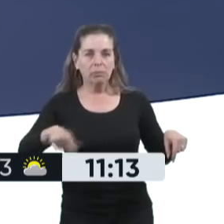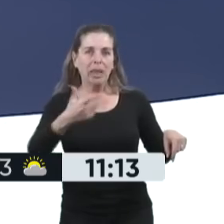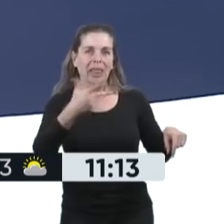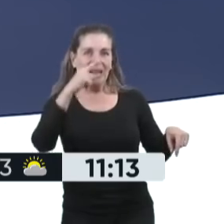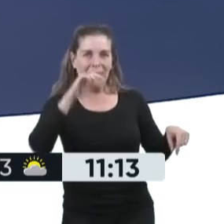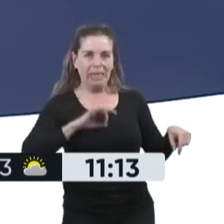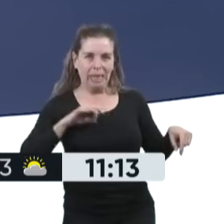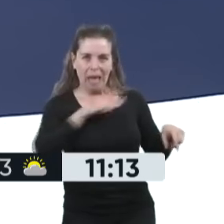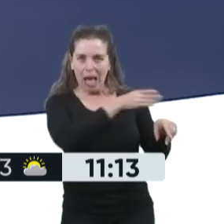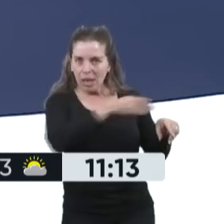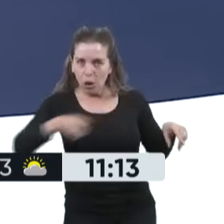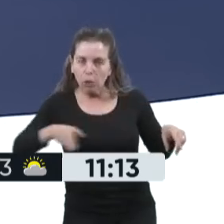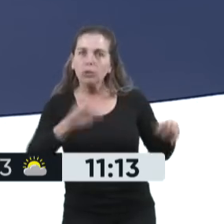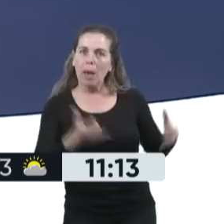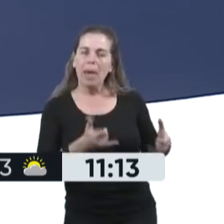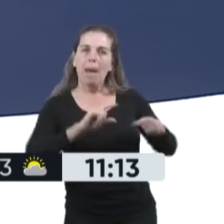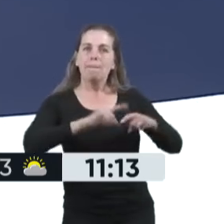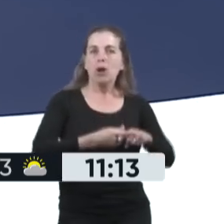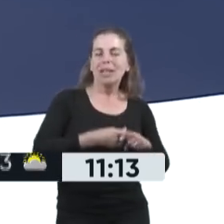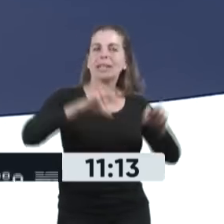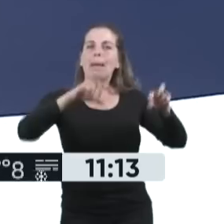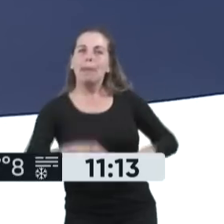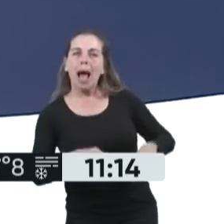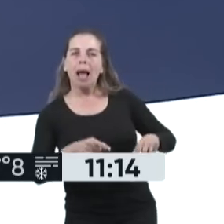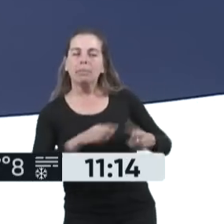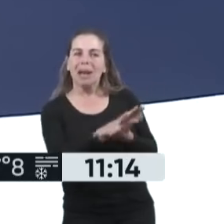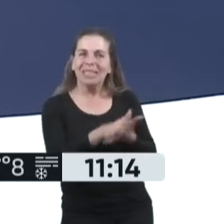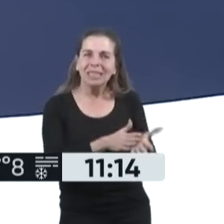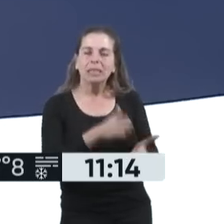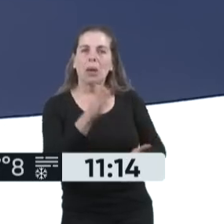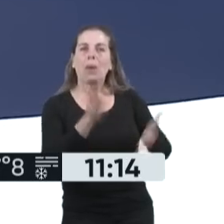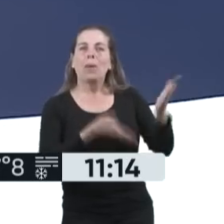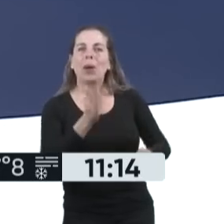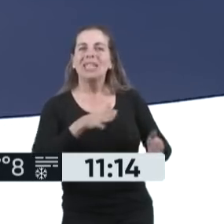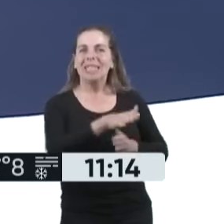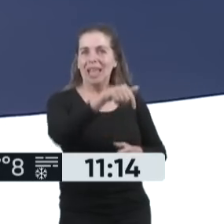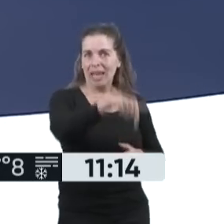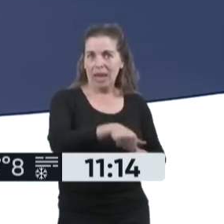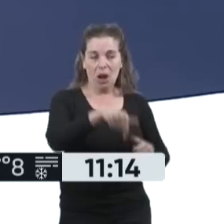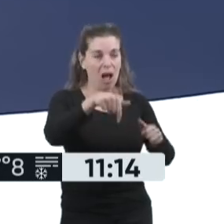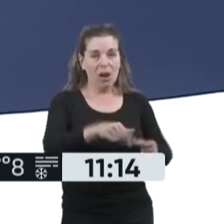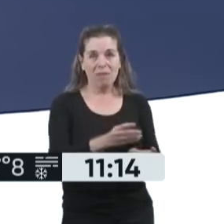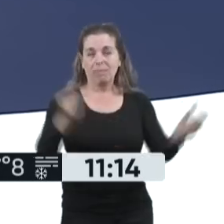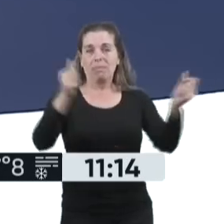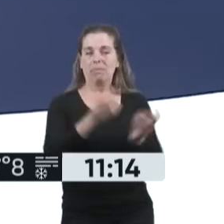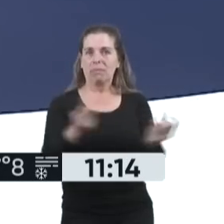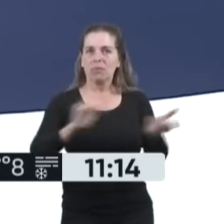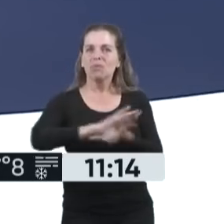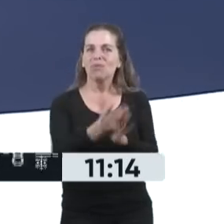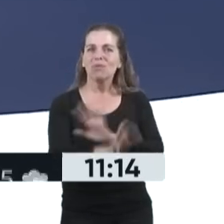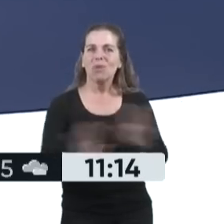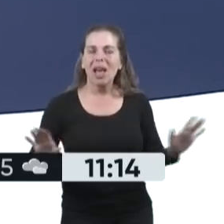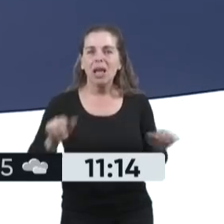con políticas de violencia de género, Argentina por primera vez no tiene ninguna